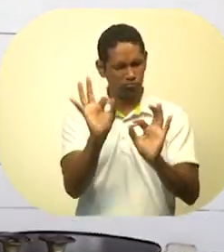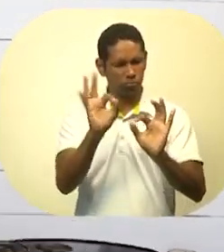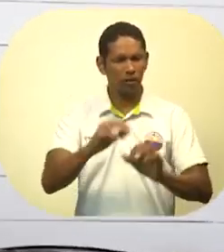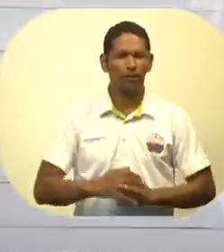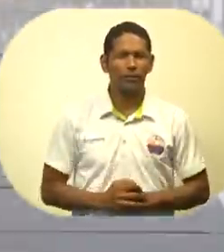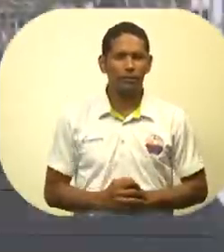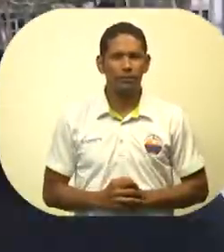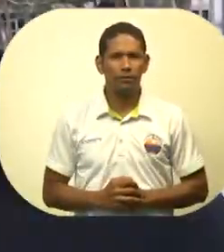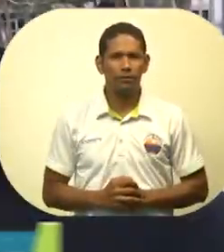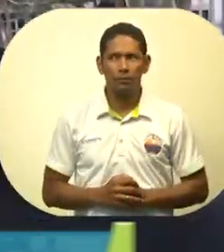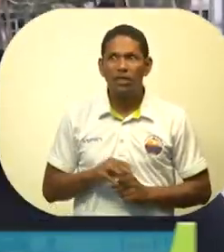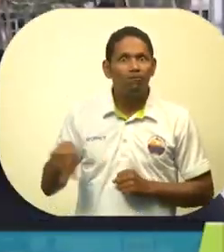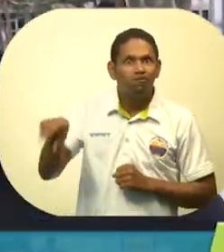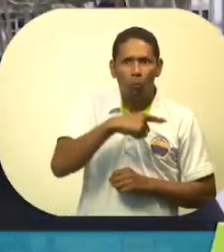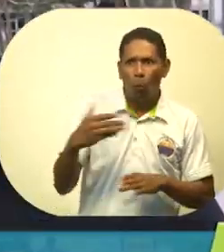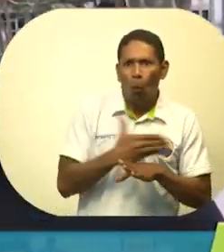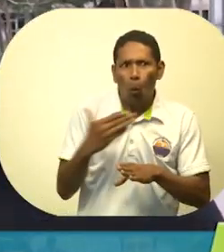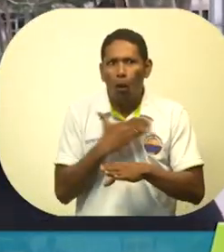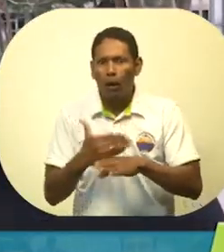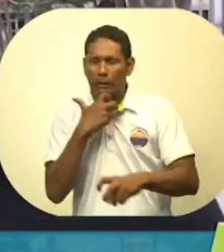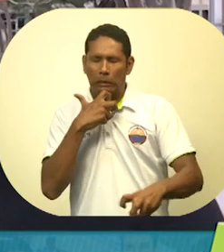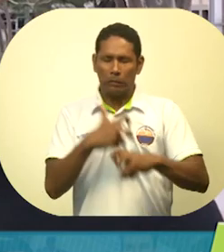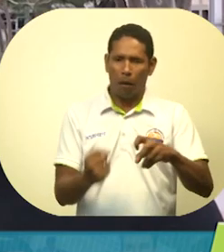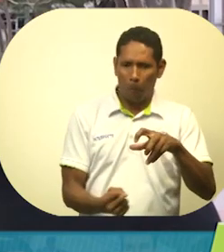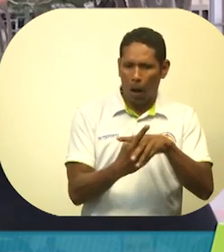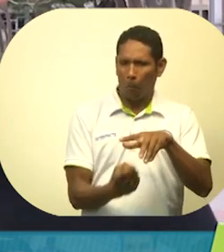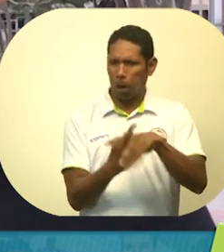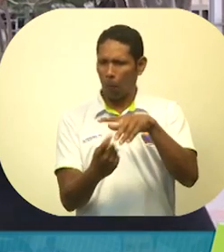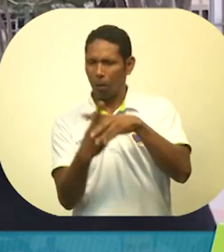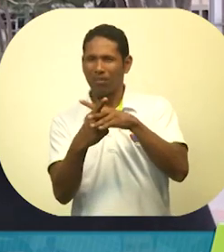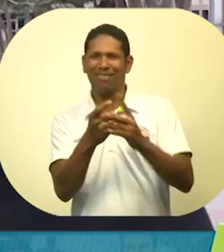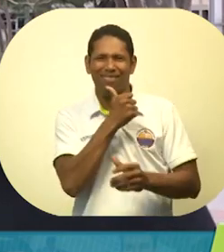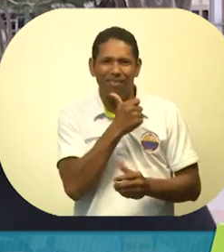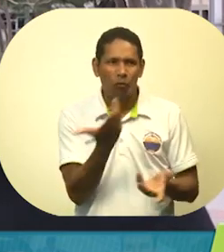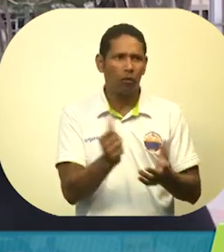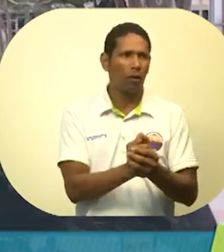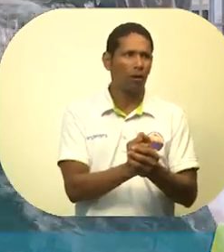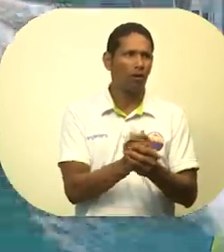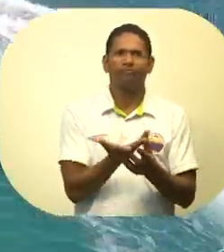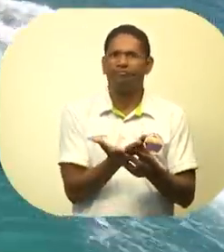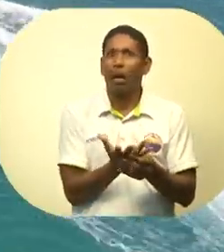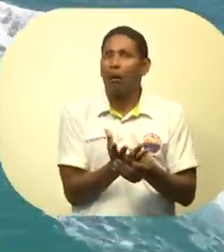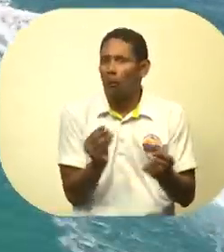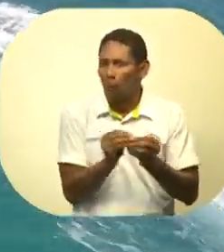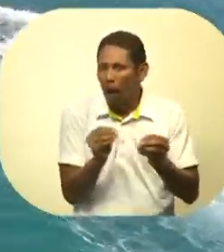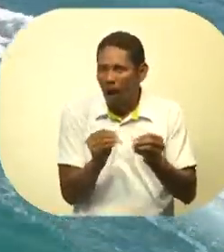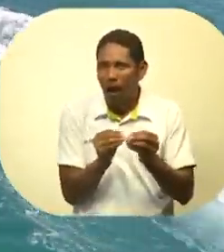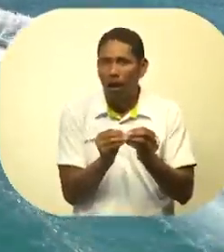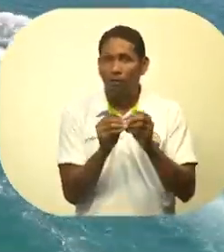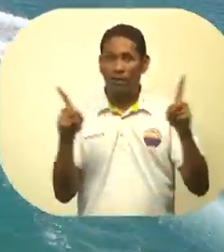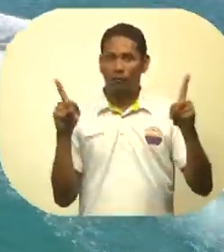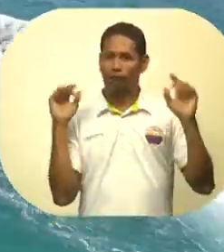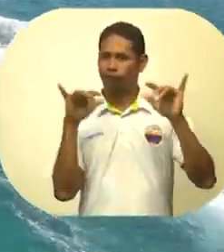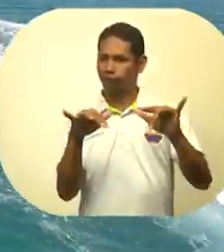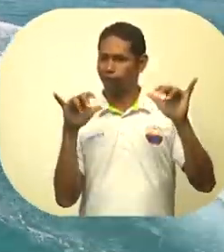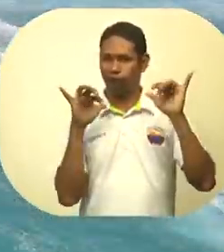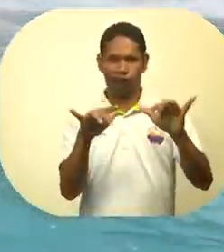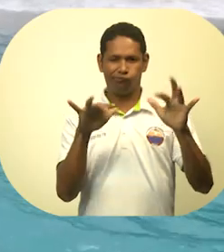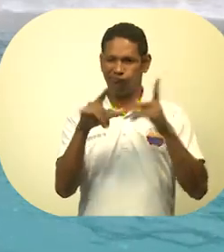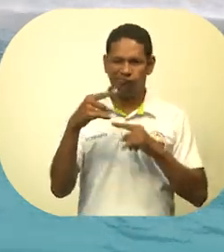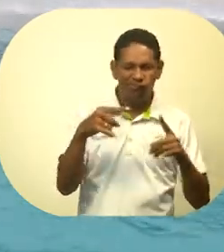mejor. Evidenciar esos problemas que están constantemente afectando a la región, el tema del agua, el tema del exceso de gente que visita